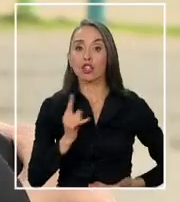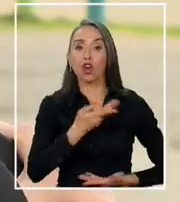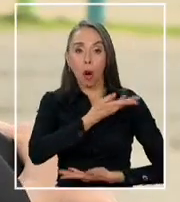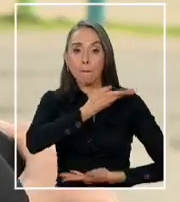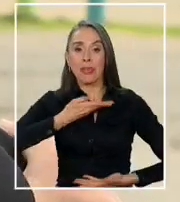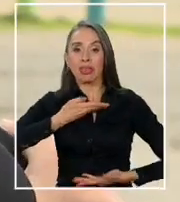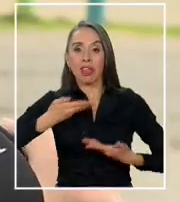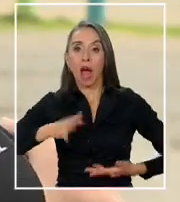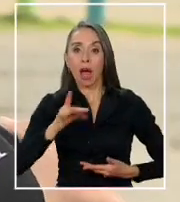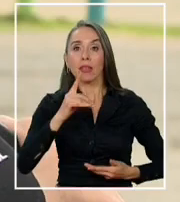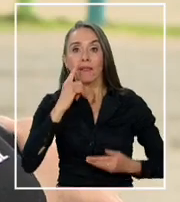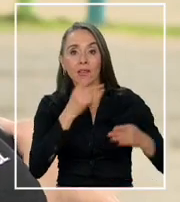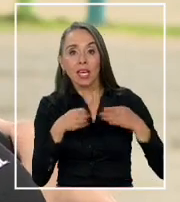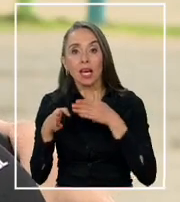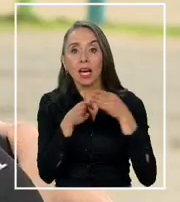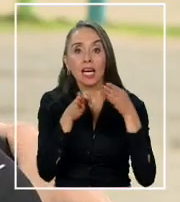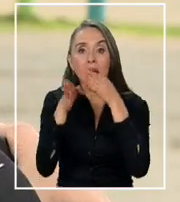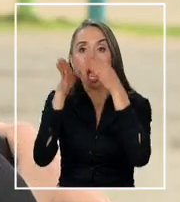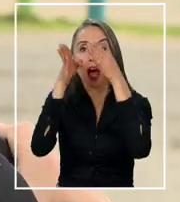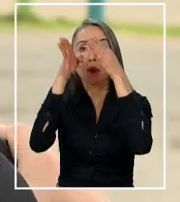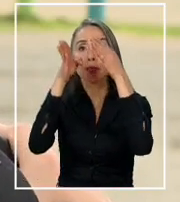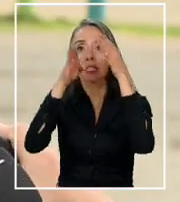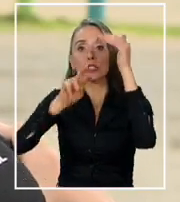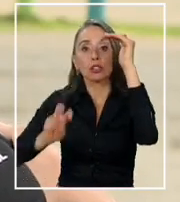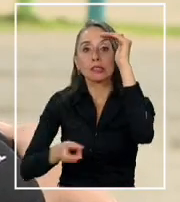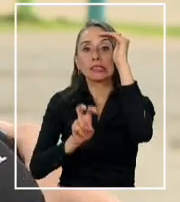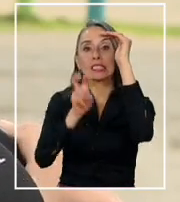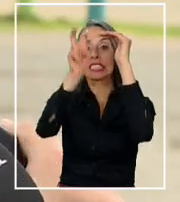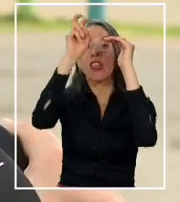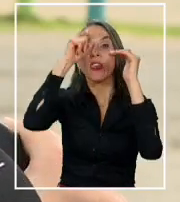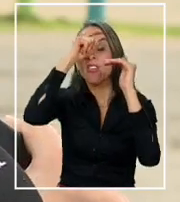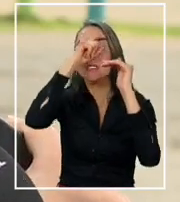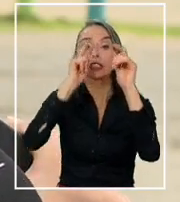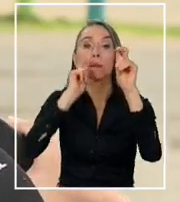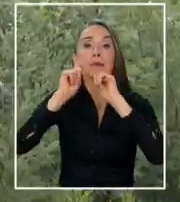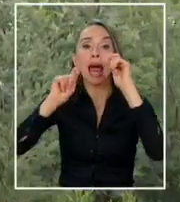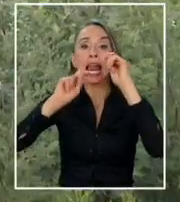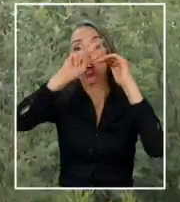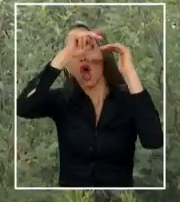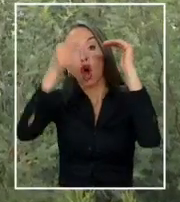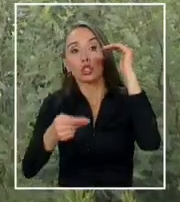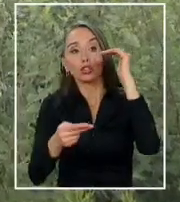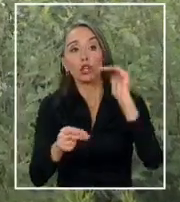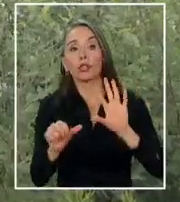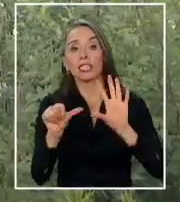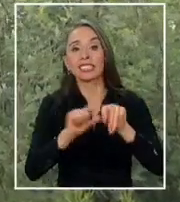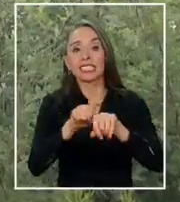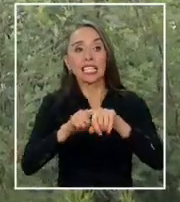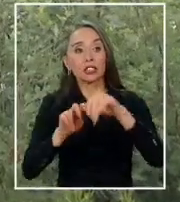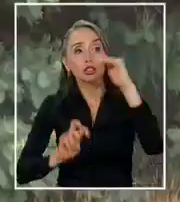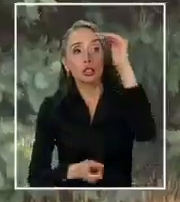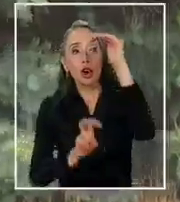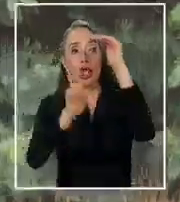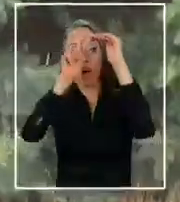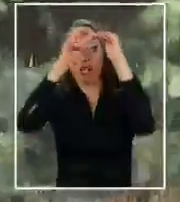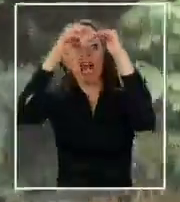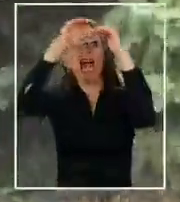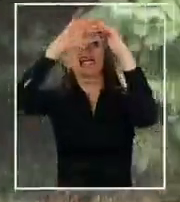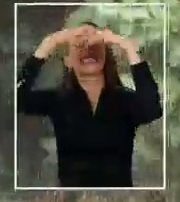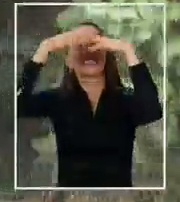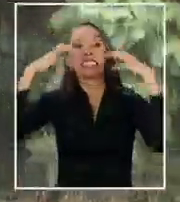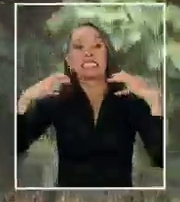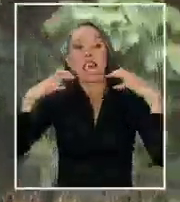ayer hacia el camino era de difícil acceso y de peligroso acceso. Fueron 6 horas de despliegue en el Cerro de Alto